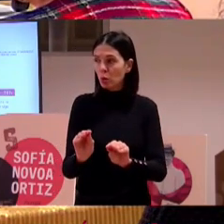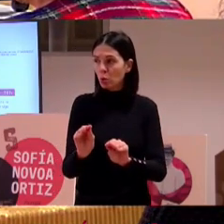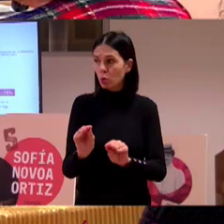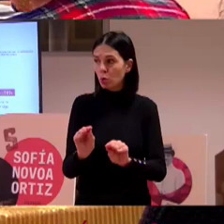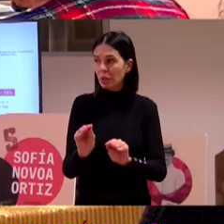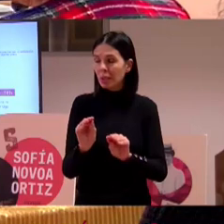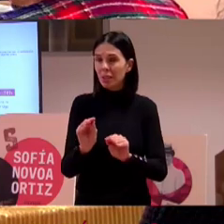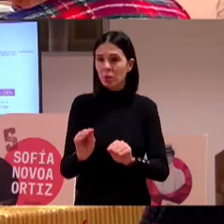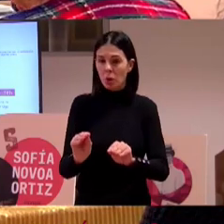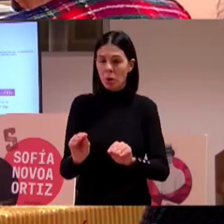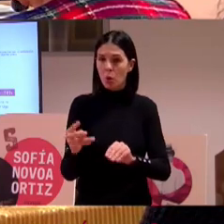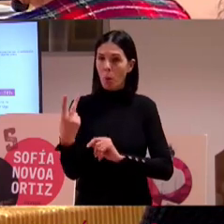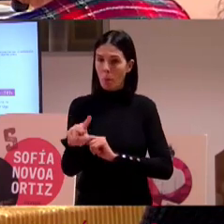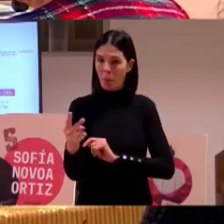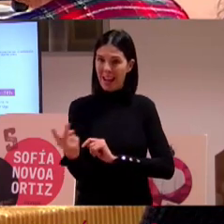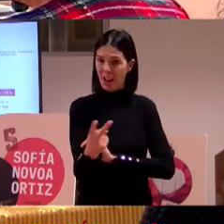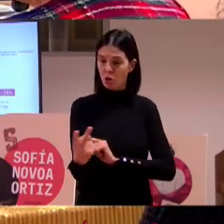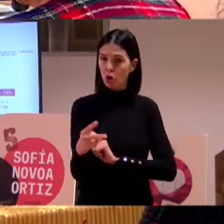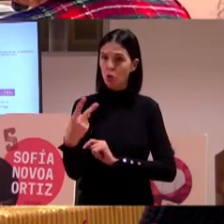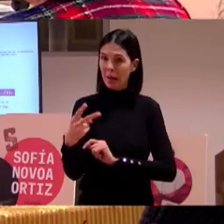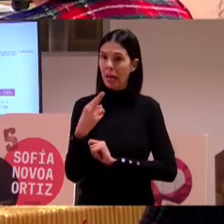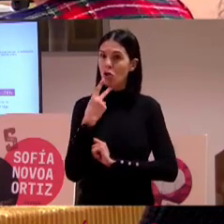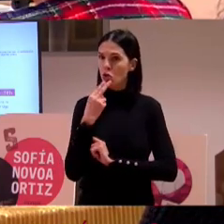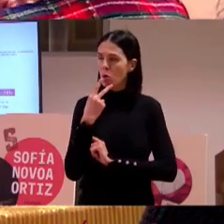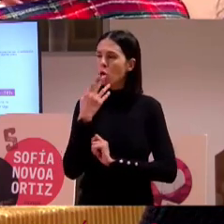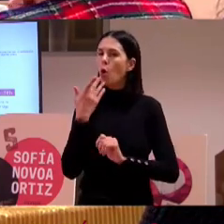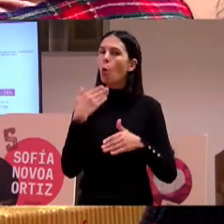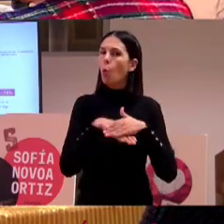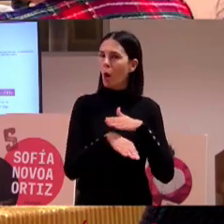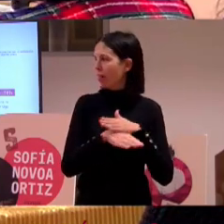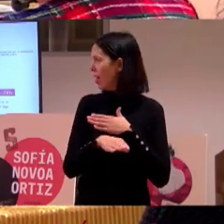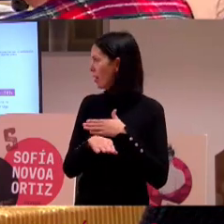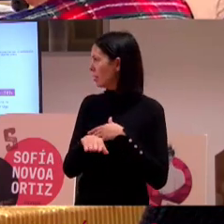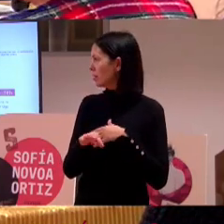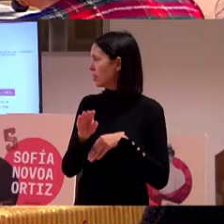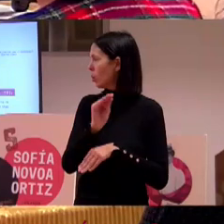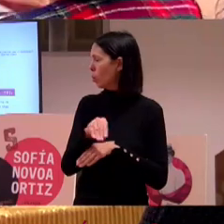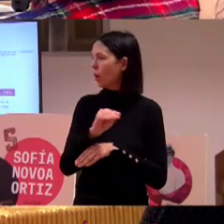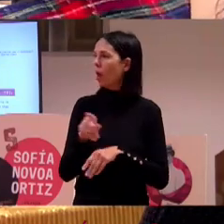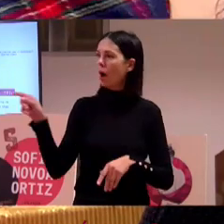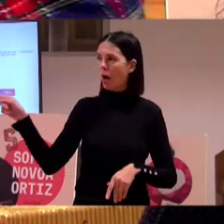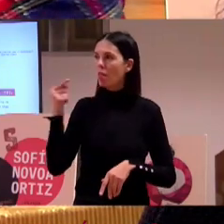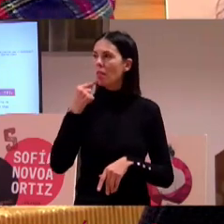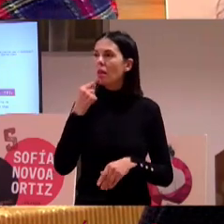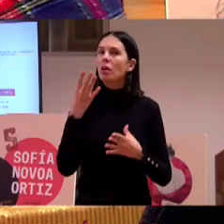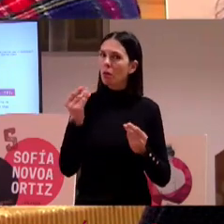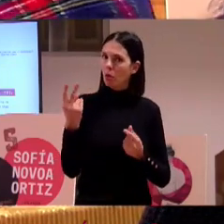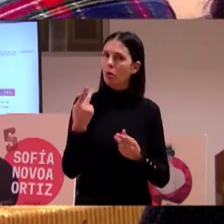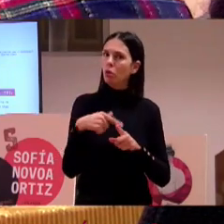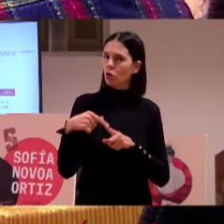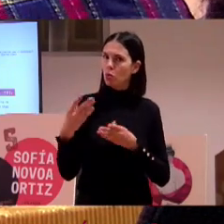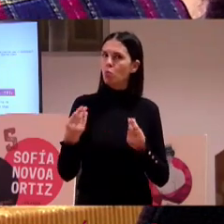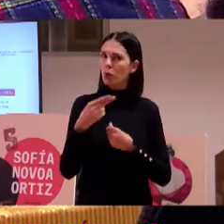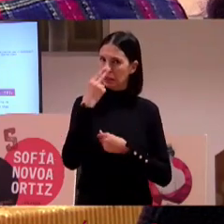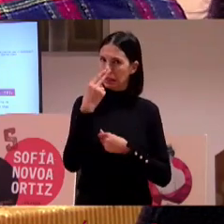de su noviazgo se conservan. Ah, pues eso, esas cosas son muy interesantes. Bueno, esas cosas, perdona, ¿quién